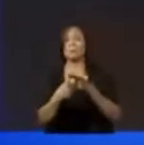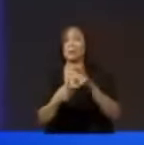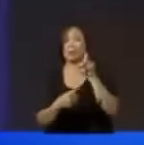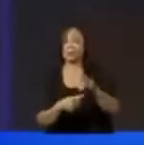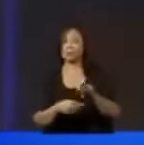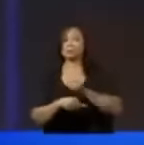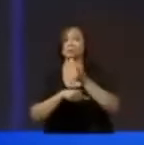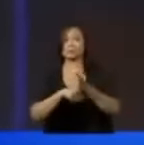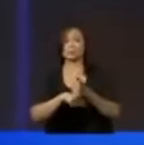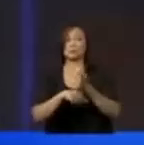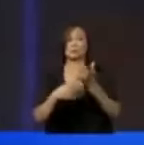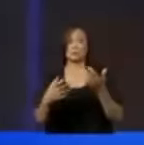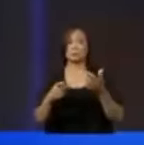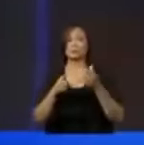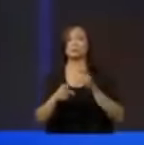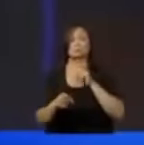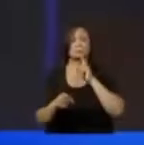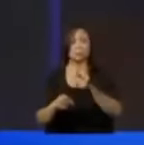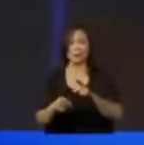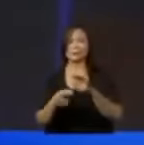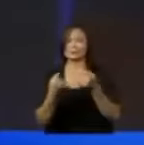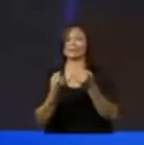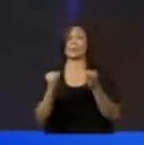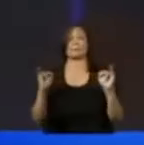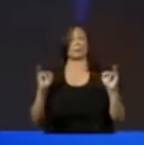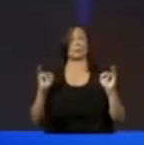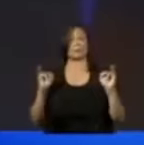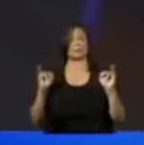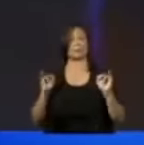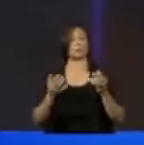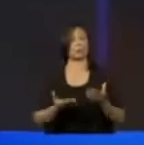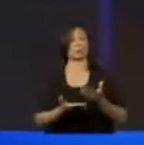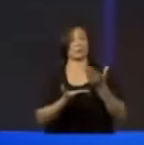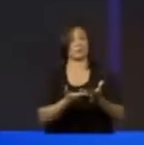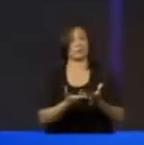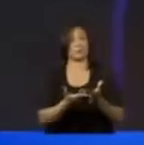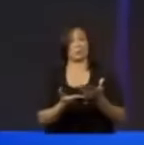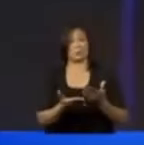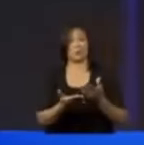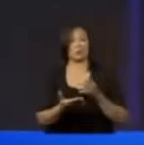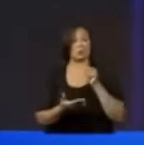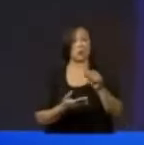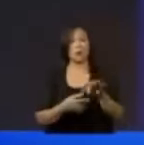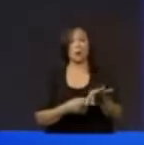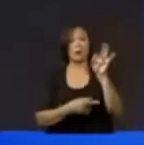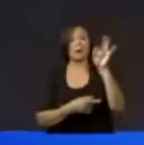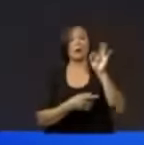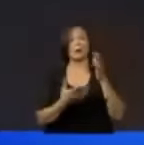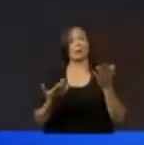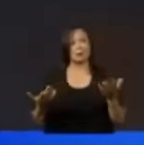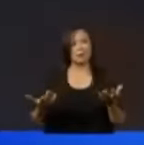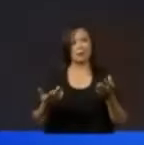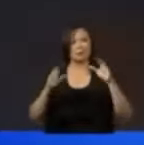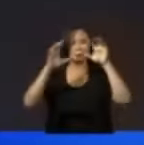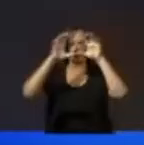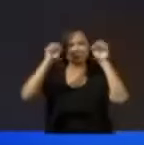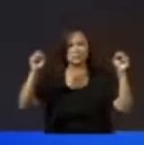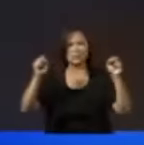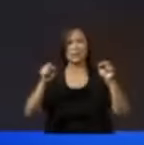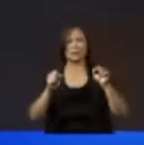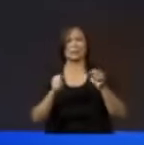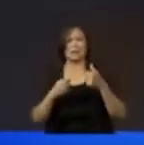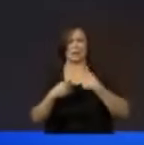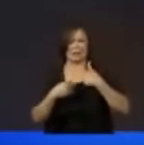que debemos establecer es que realmente sea independiente, y es lo que estamos proponiendo, que no sea escogido al antojo del presidente